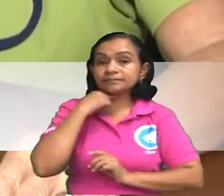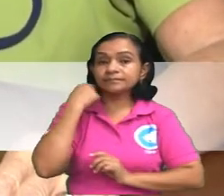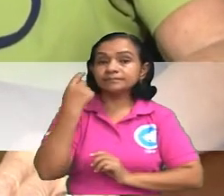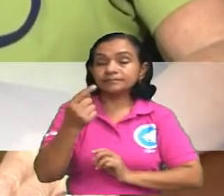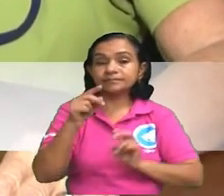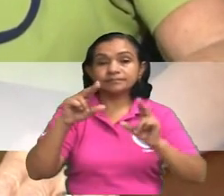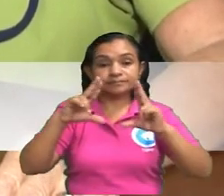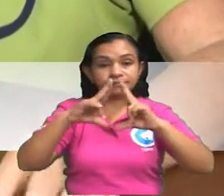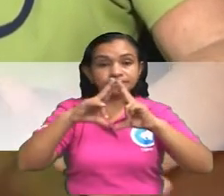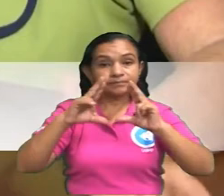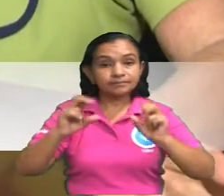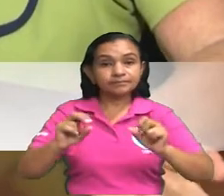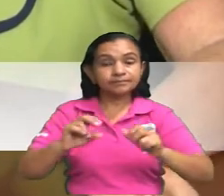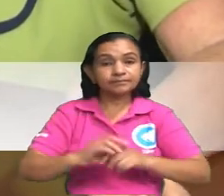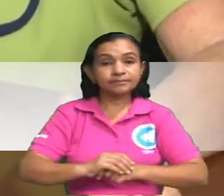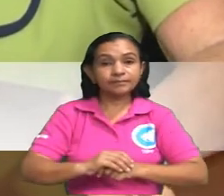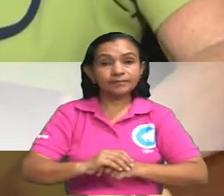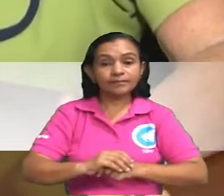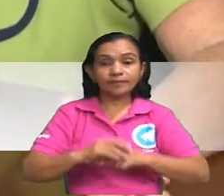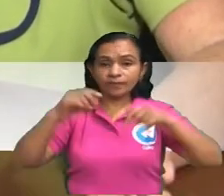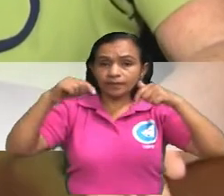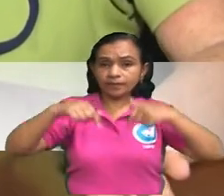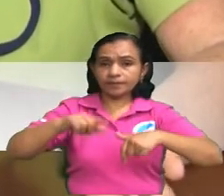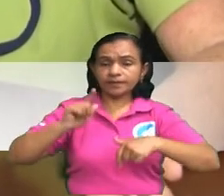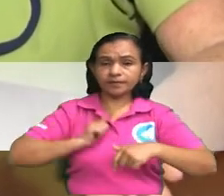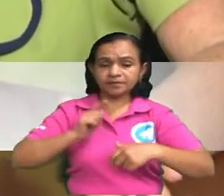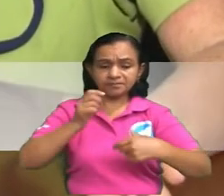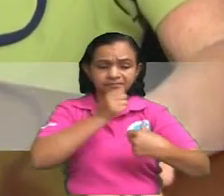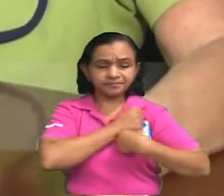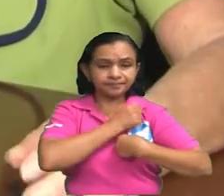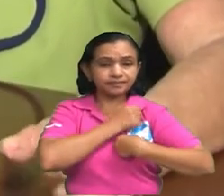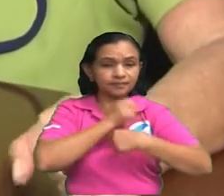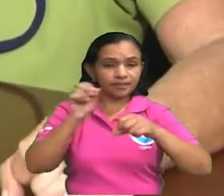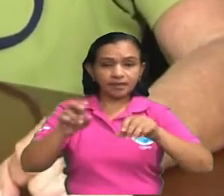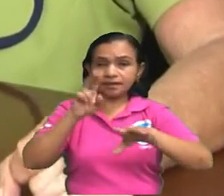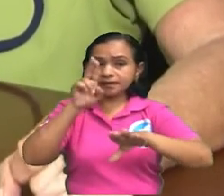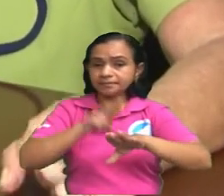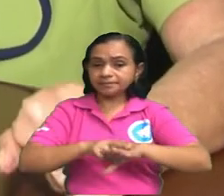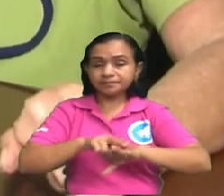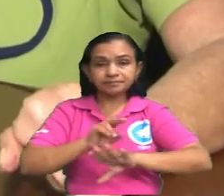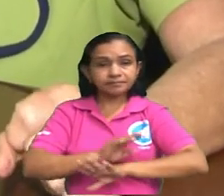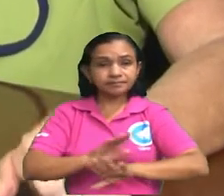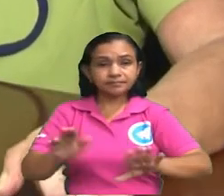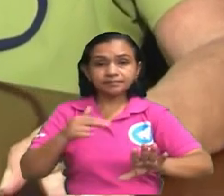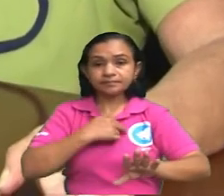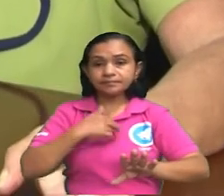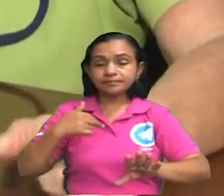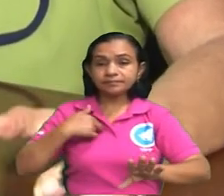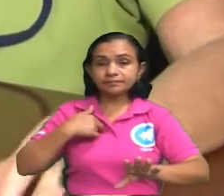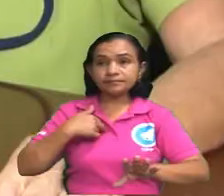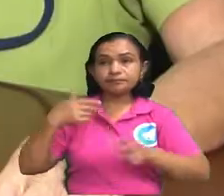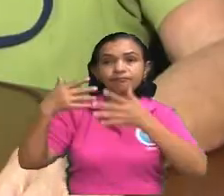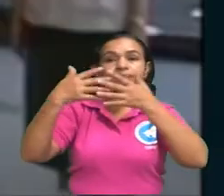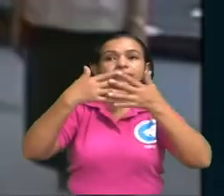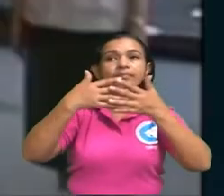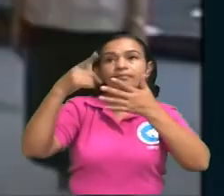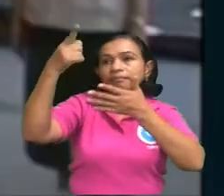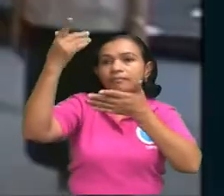país. Acá lo que teníamos era una Guardia Nacional que fue creada por los